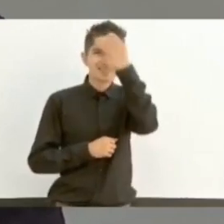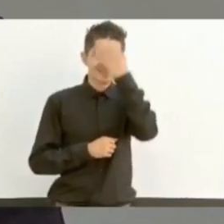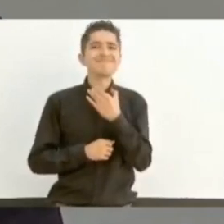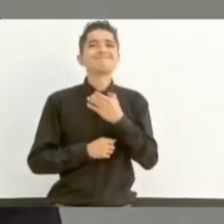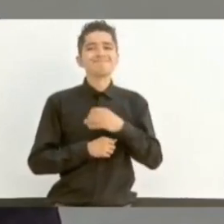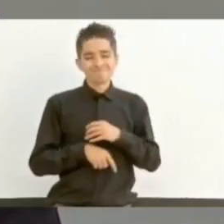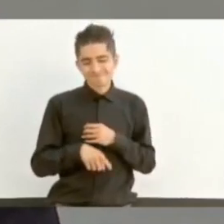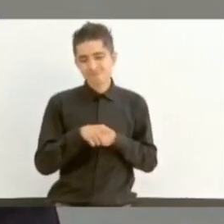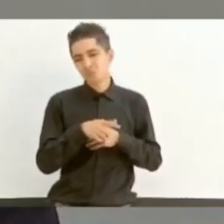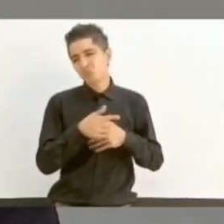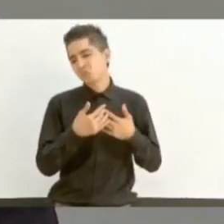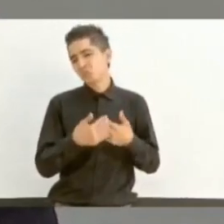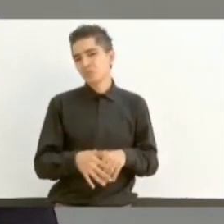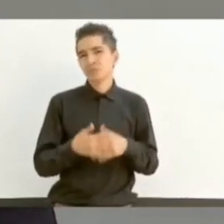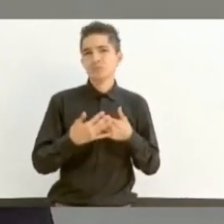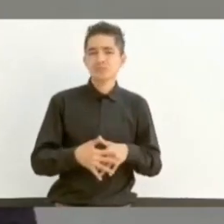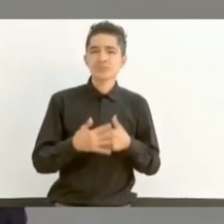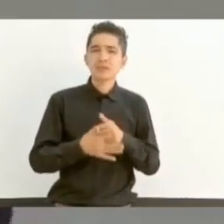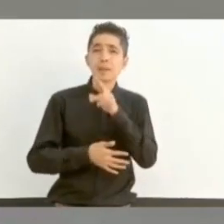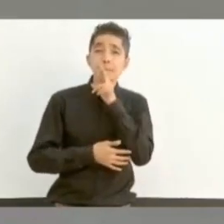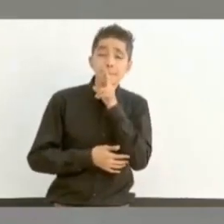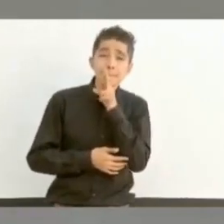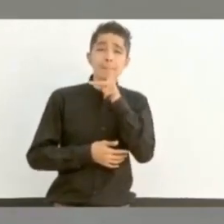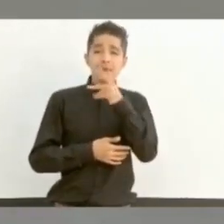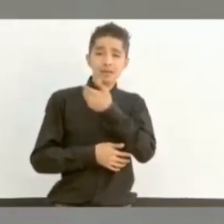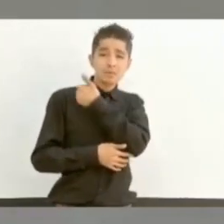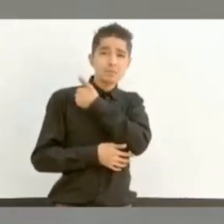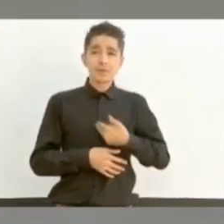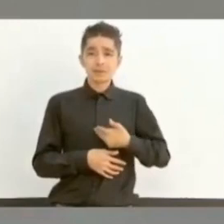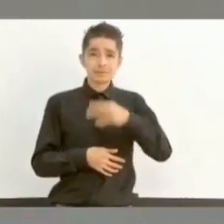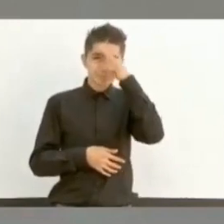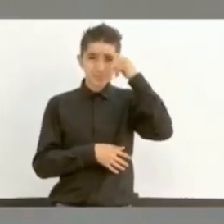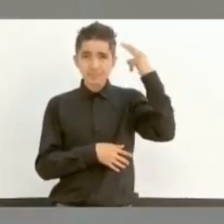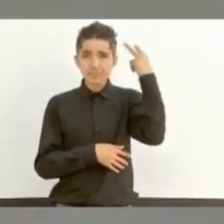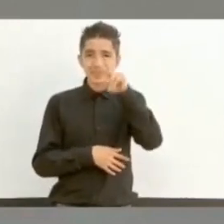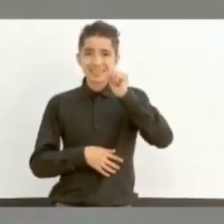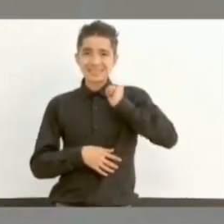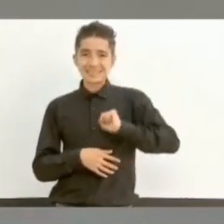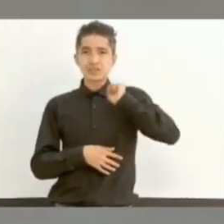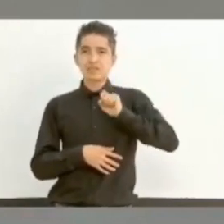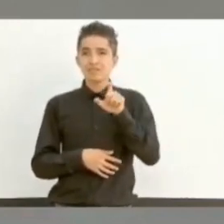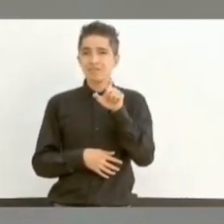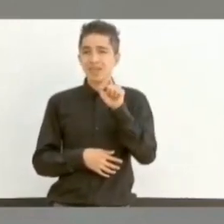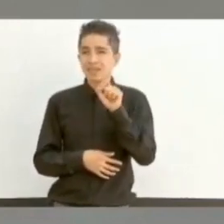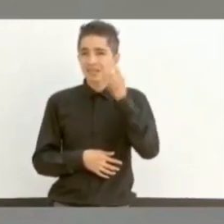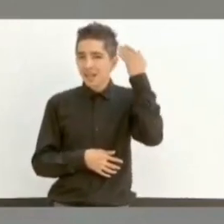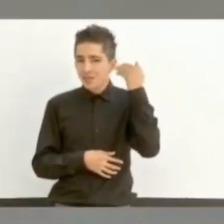Río, el mejor presidente de México del siglo XX.